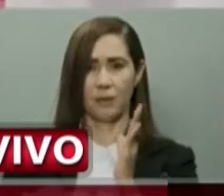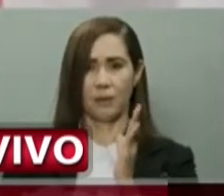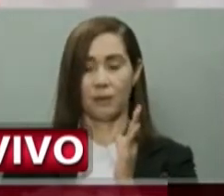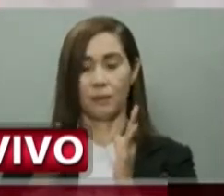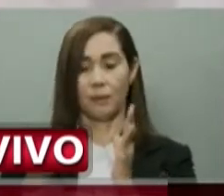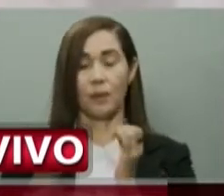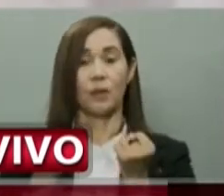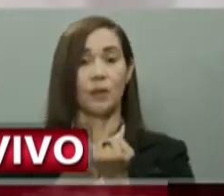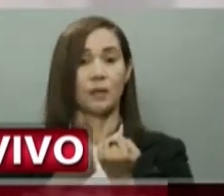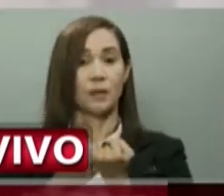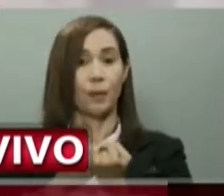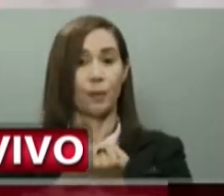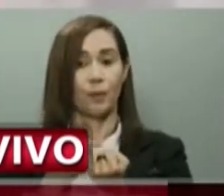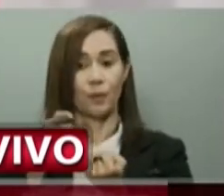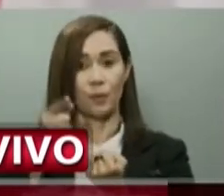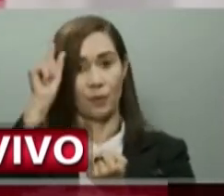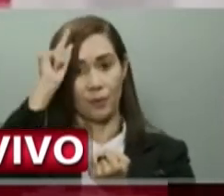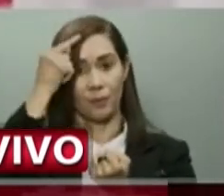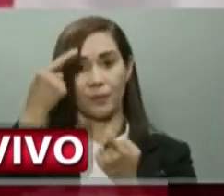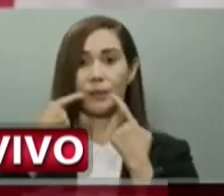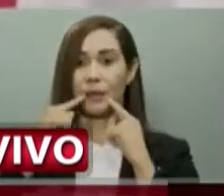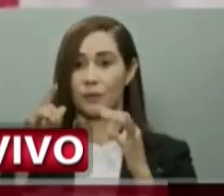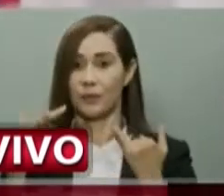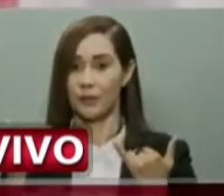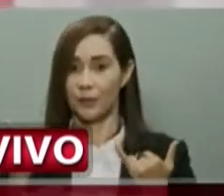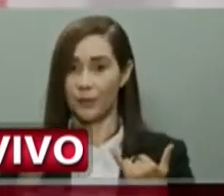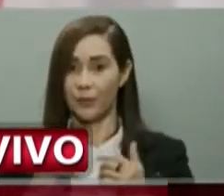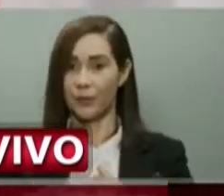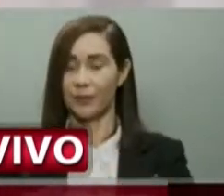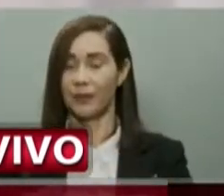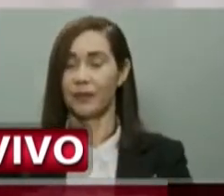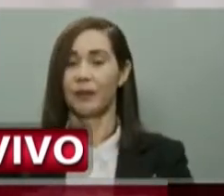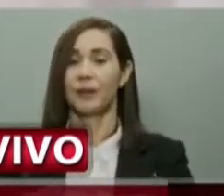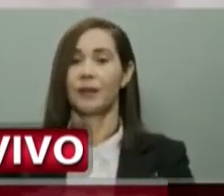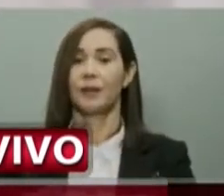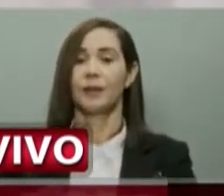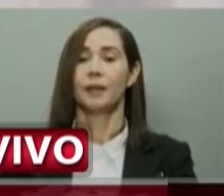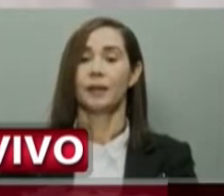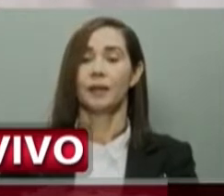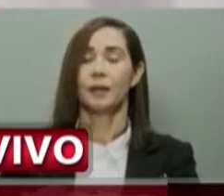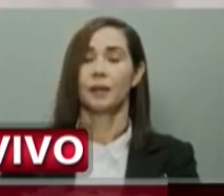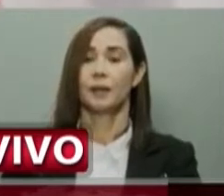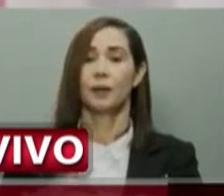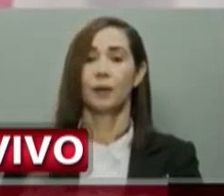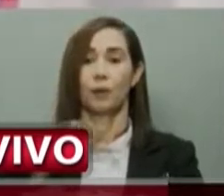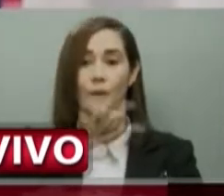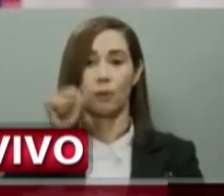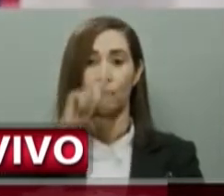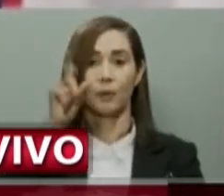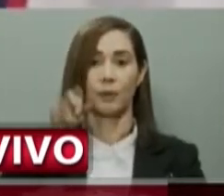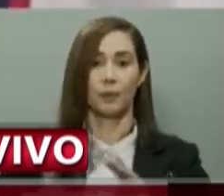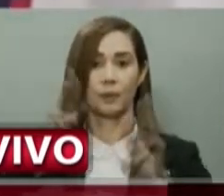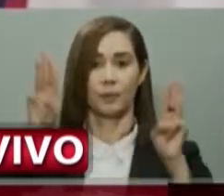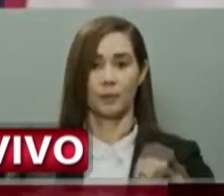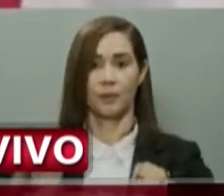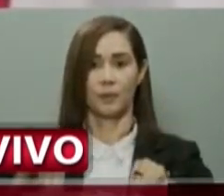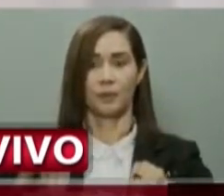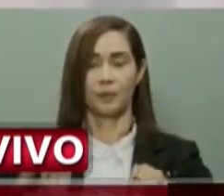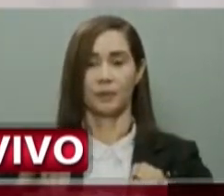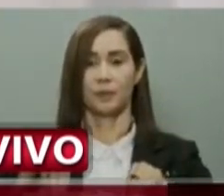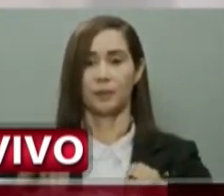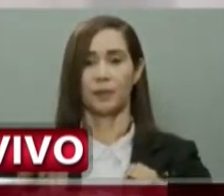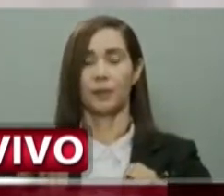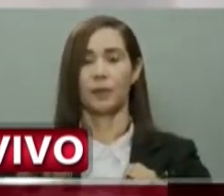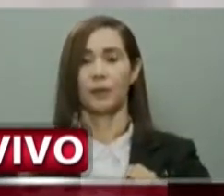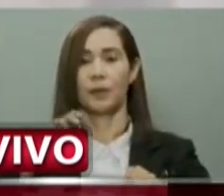ese subsidio que ustedes están anunciando el día de hoy, y al ministro de Inespre, al director